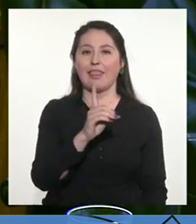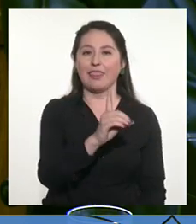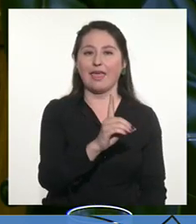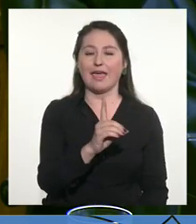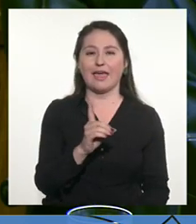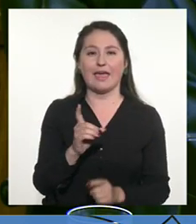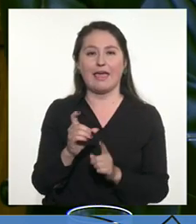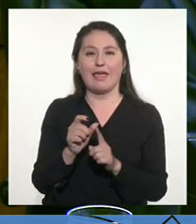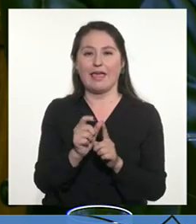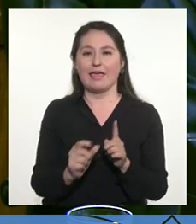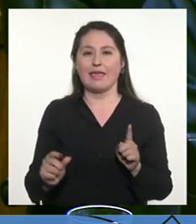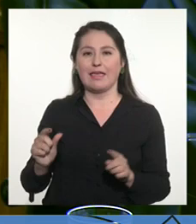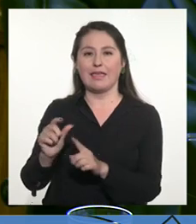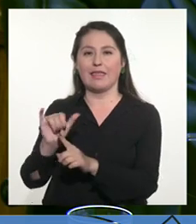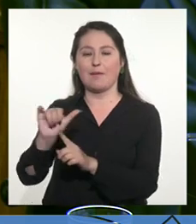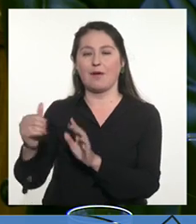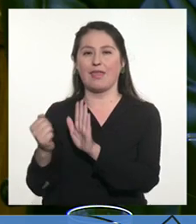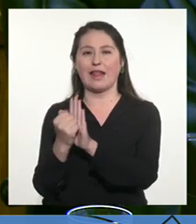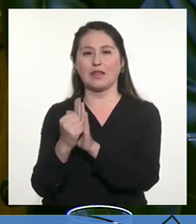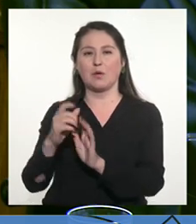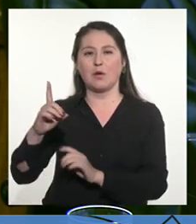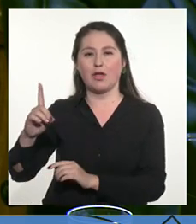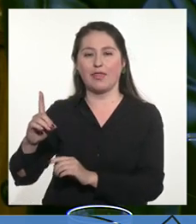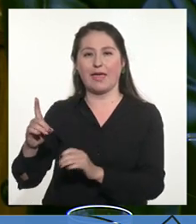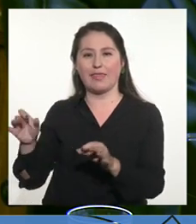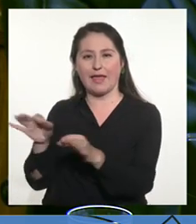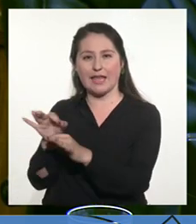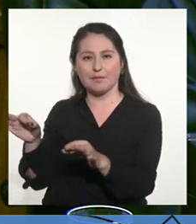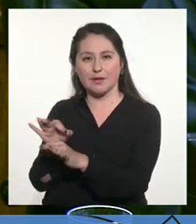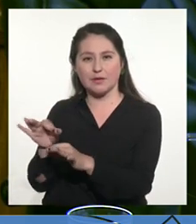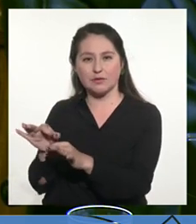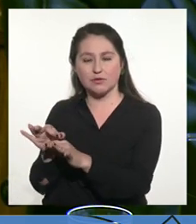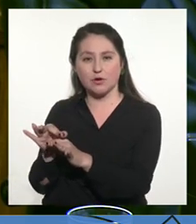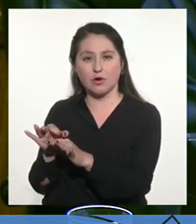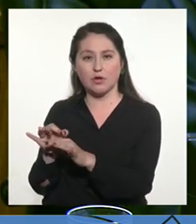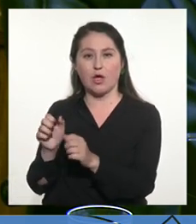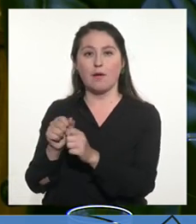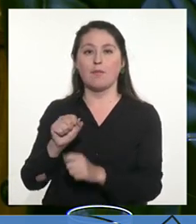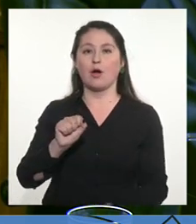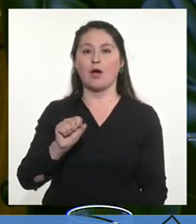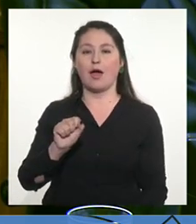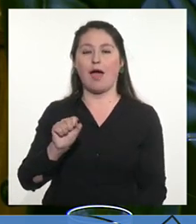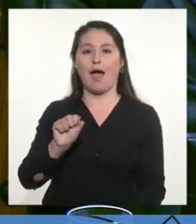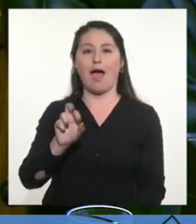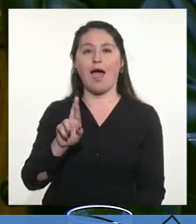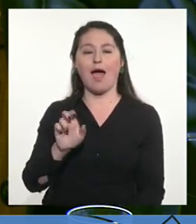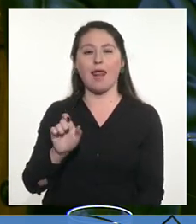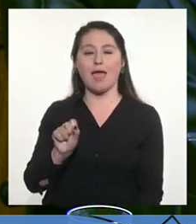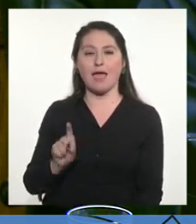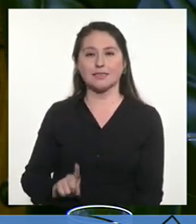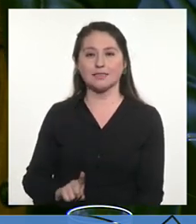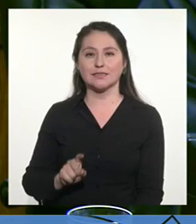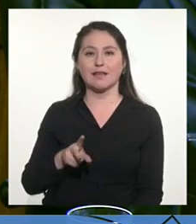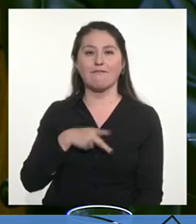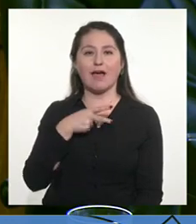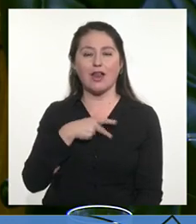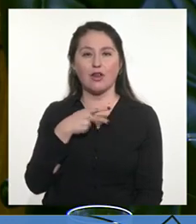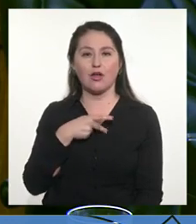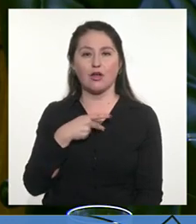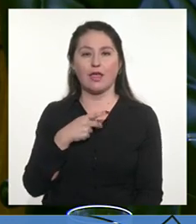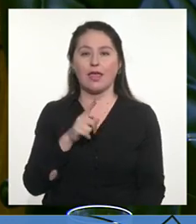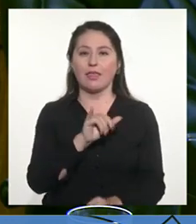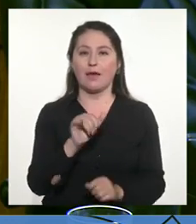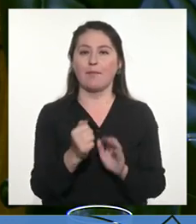y la derecha del artículo 11 tras presión y glaciares por áreas de valor y referencia al artículo cuarto la ley